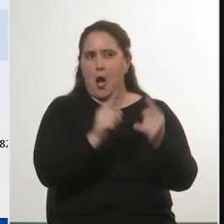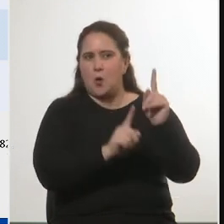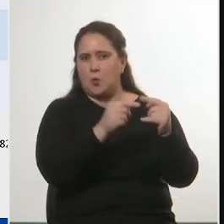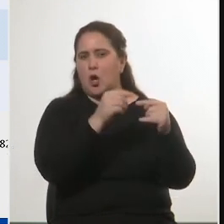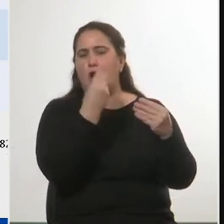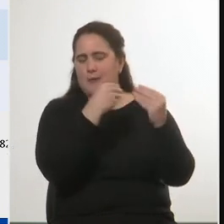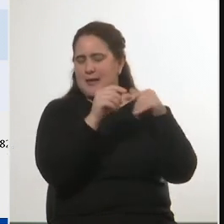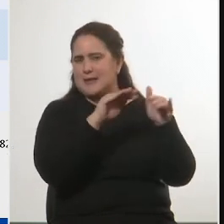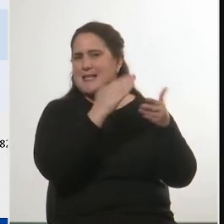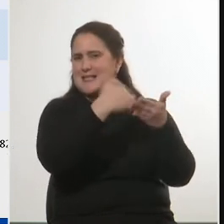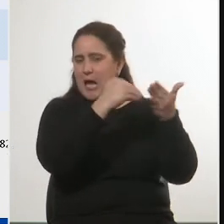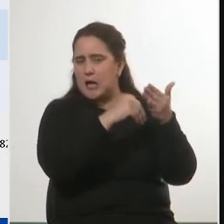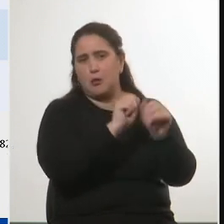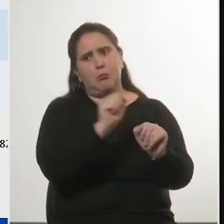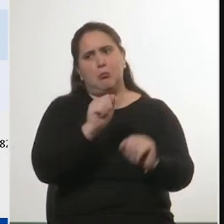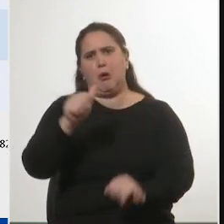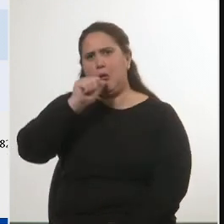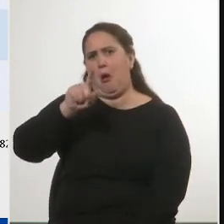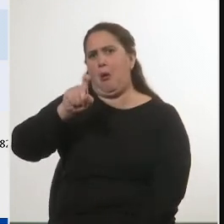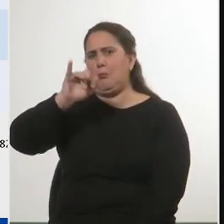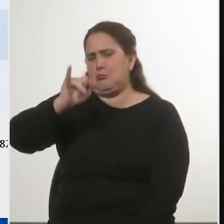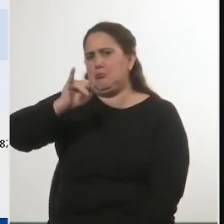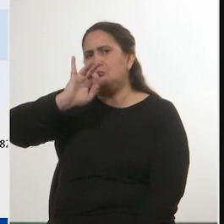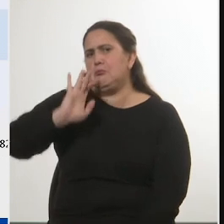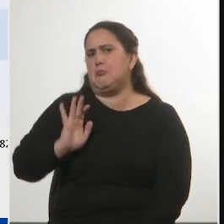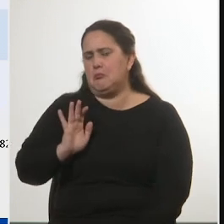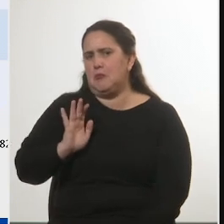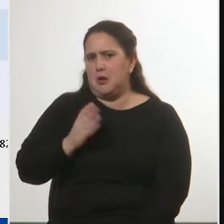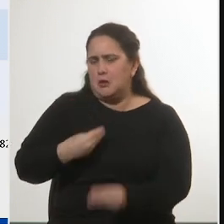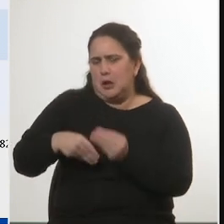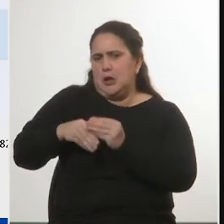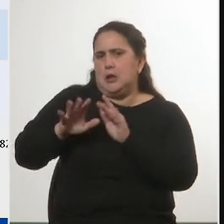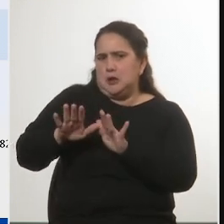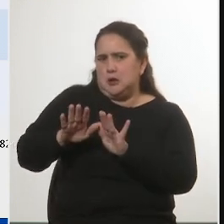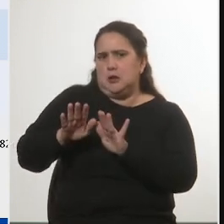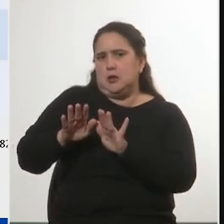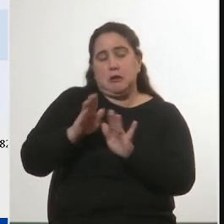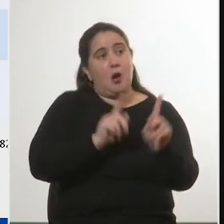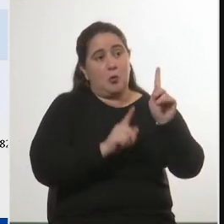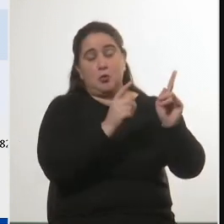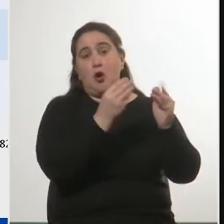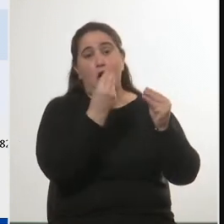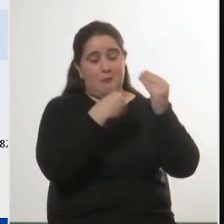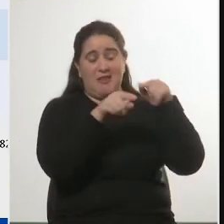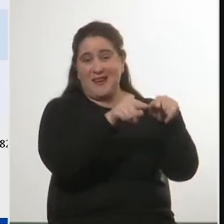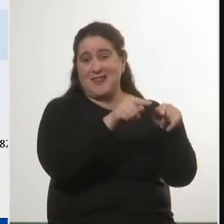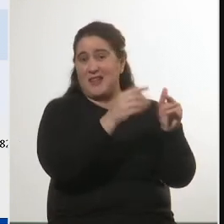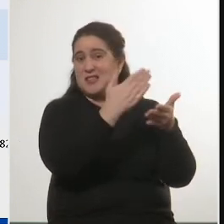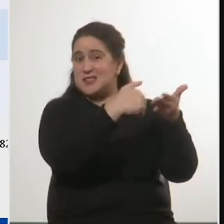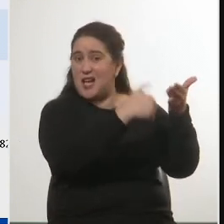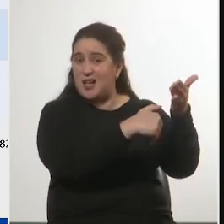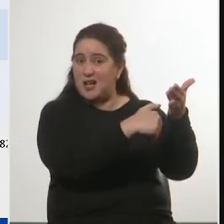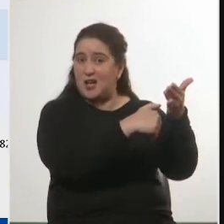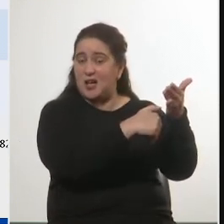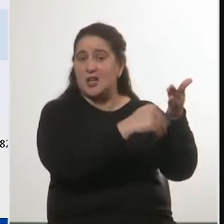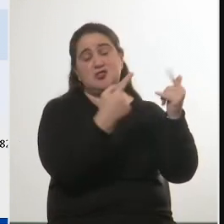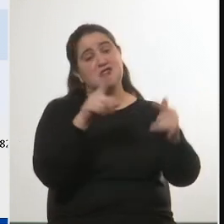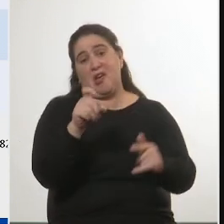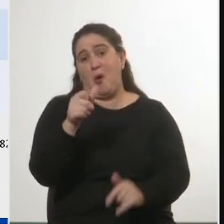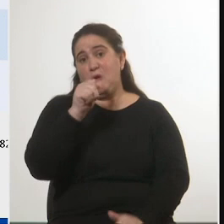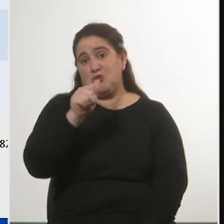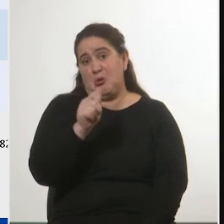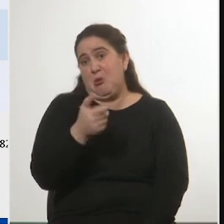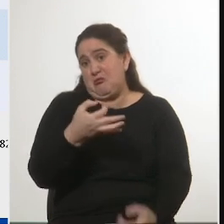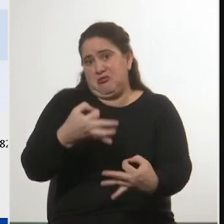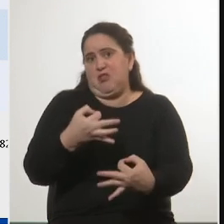estos alimentos, perfectamente se podría complementar o suplir lo que sería la ingesta por parte del agua